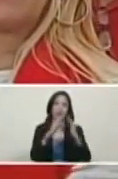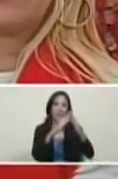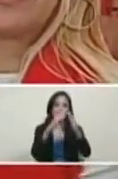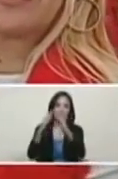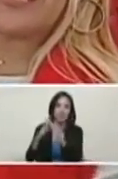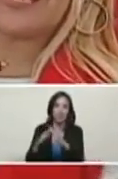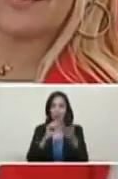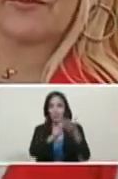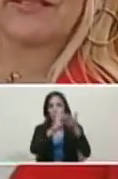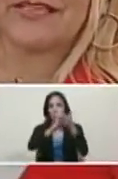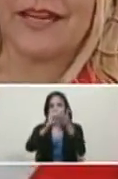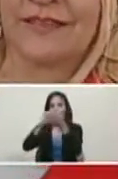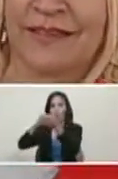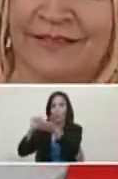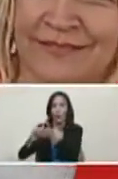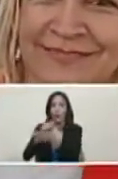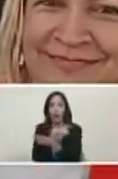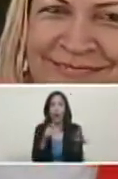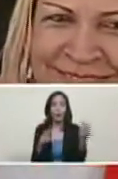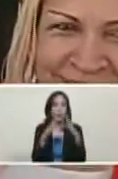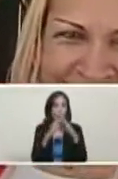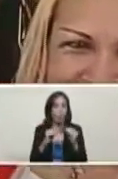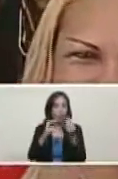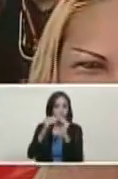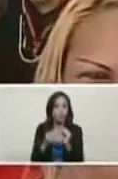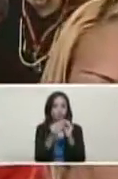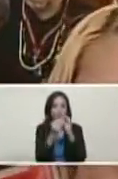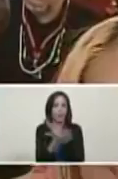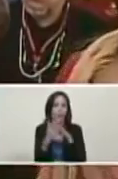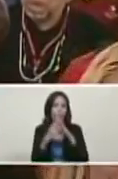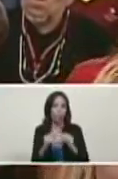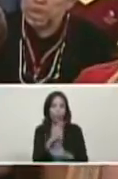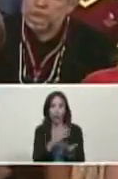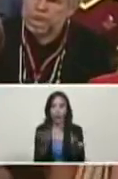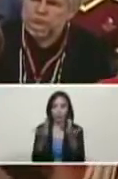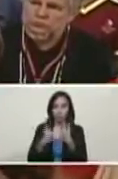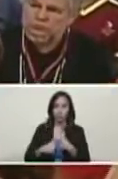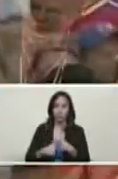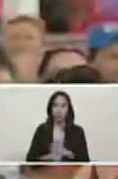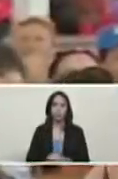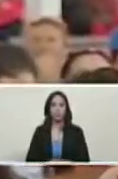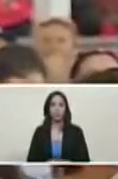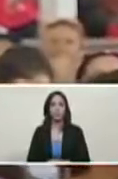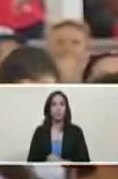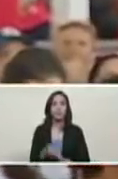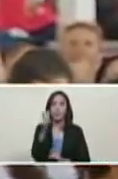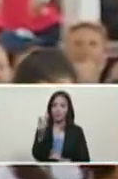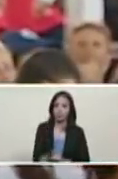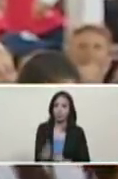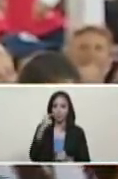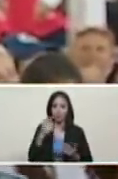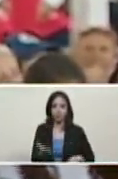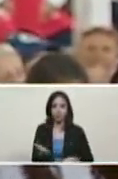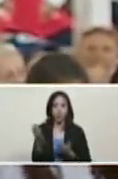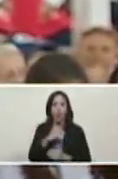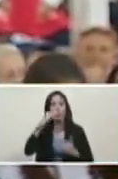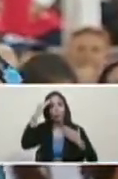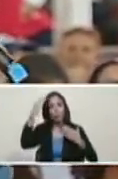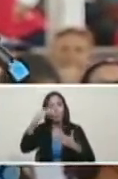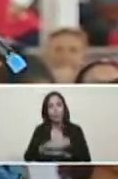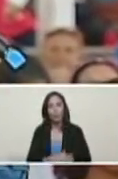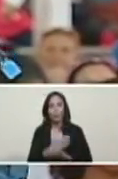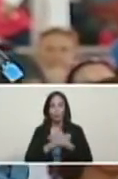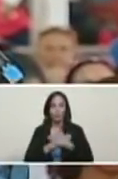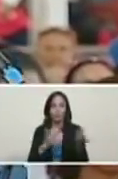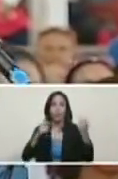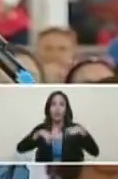casa y hemos hecho la cartografía social. Por favor, María Rosa. Gracias, presidente. Bueno, un saludo revolucionario, y sepa que todas